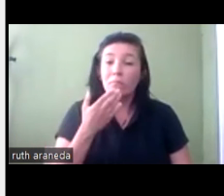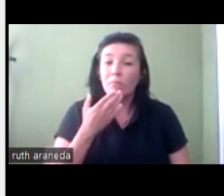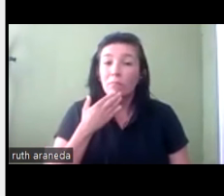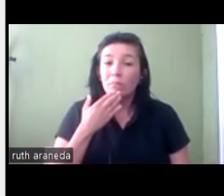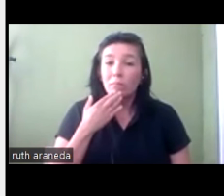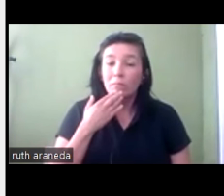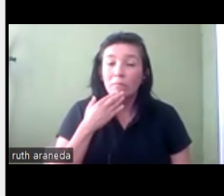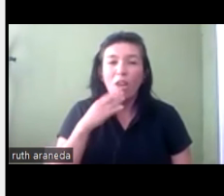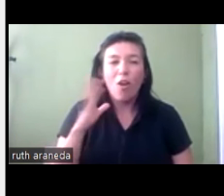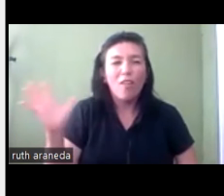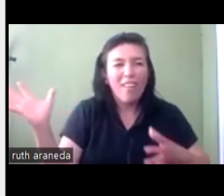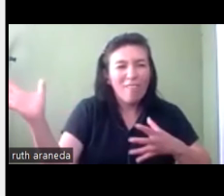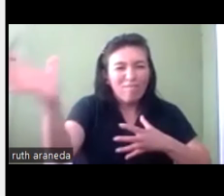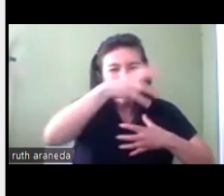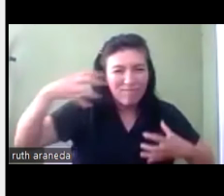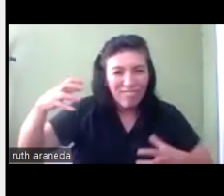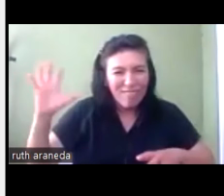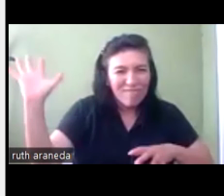felino.